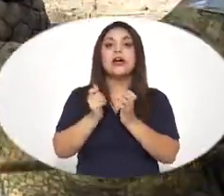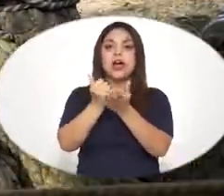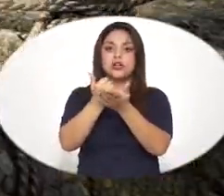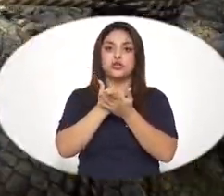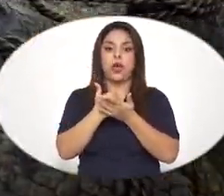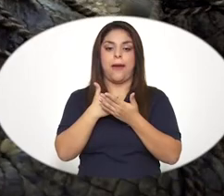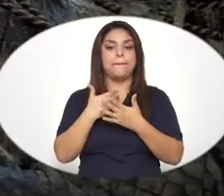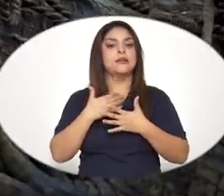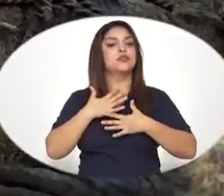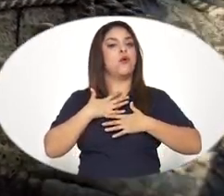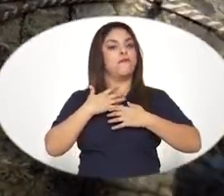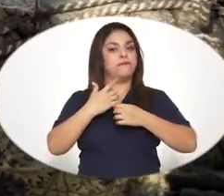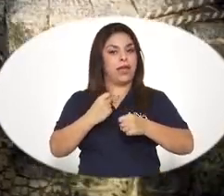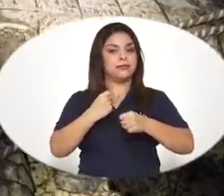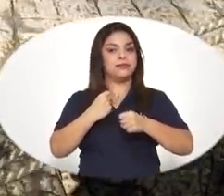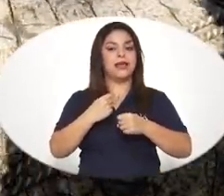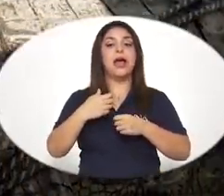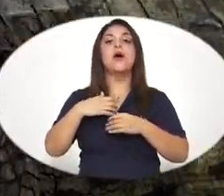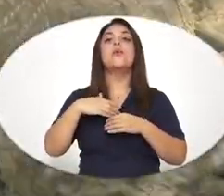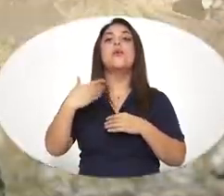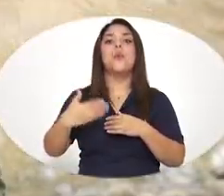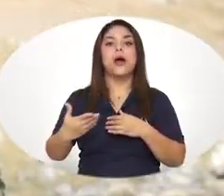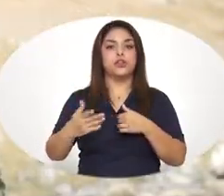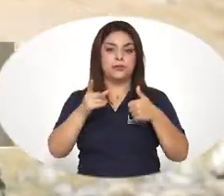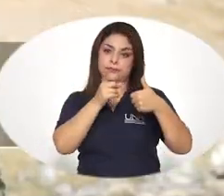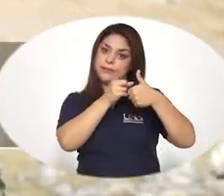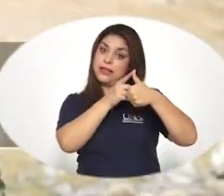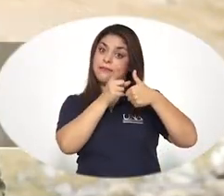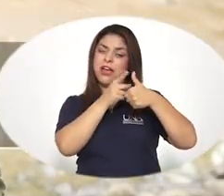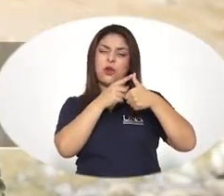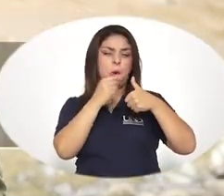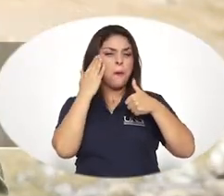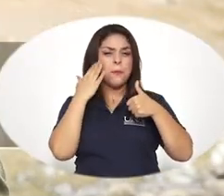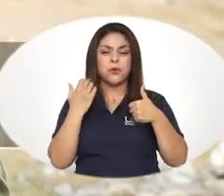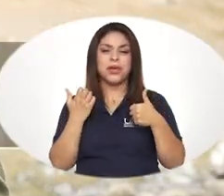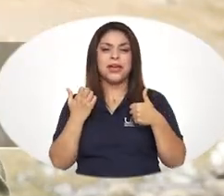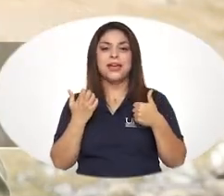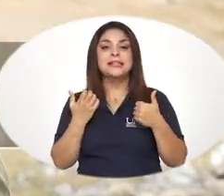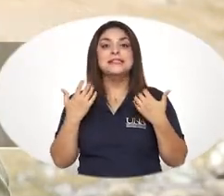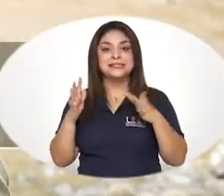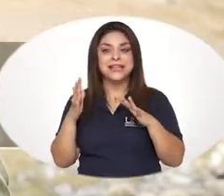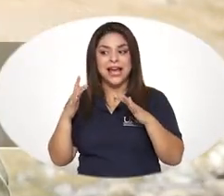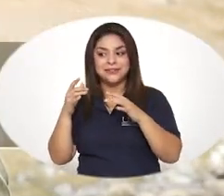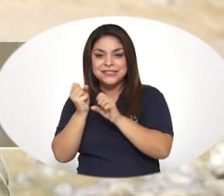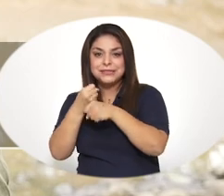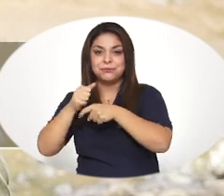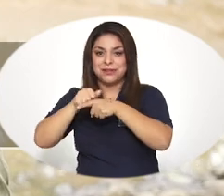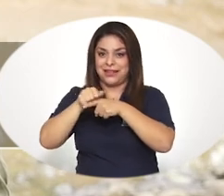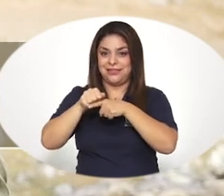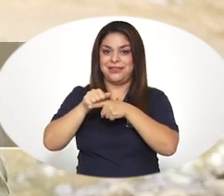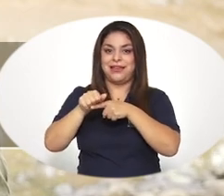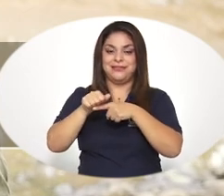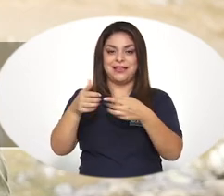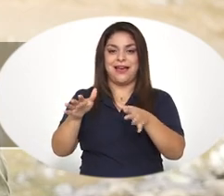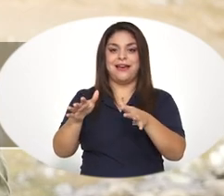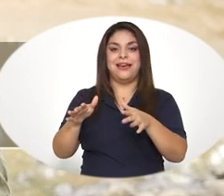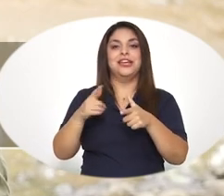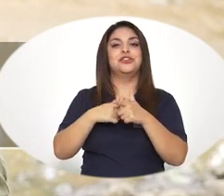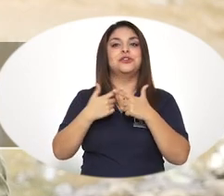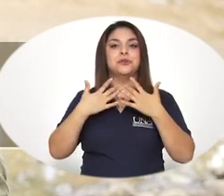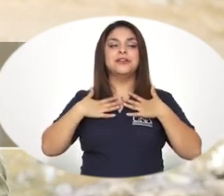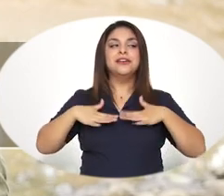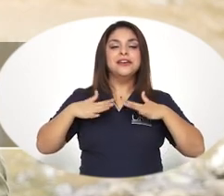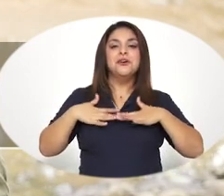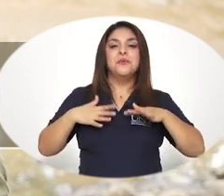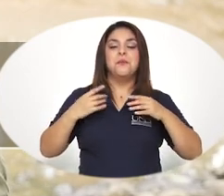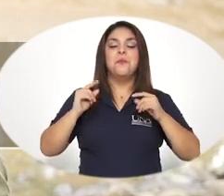nos ayuda a tener más confianza, ¿verdad? A la hora de, primero porque ya lo hicimos, ¿verdad?